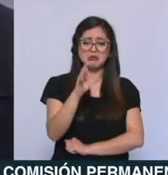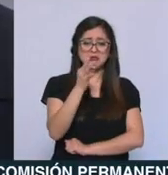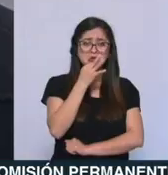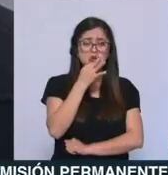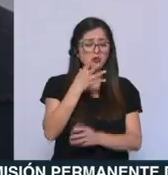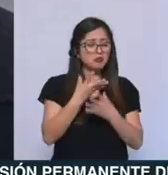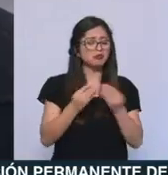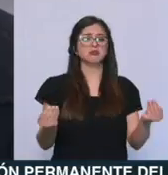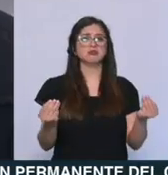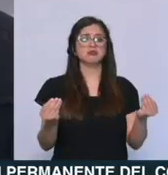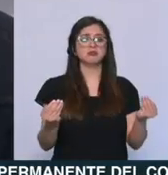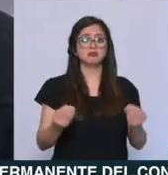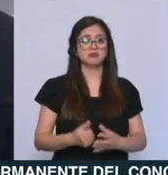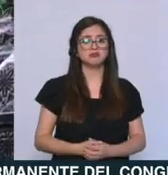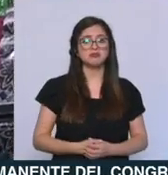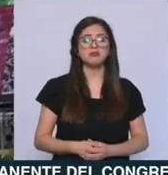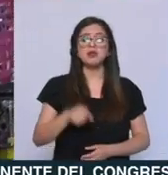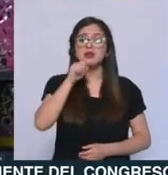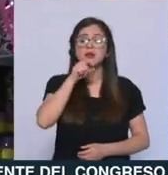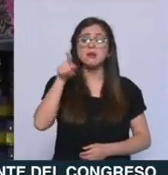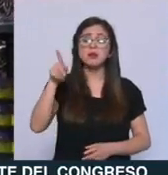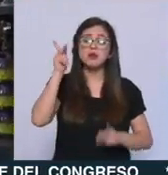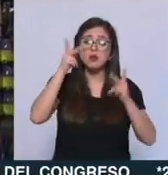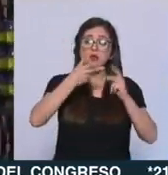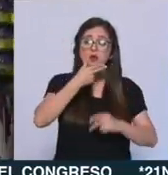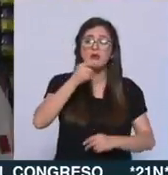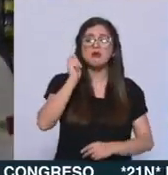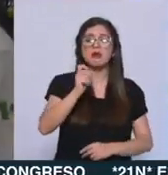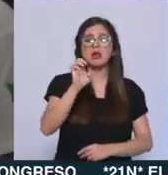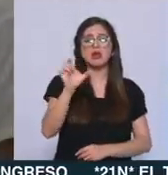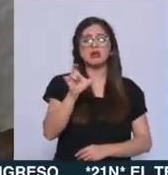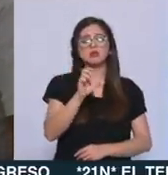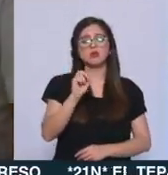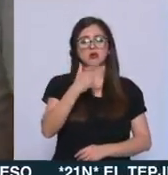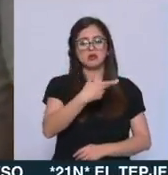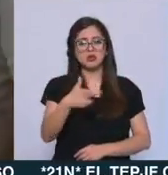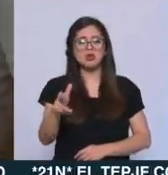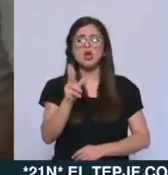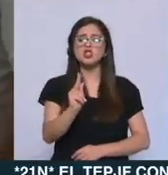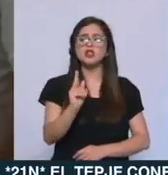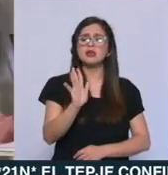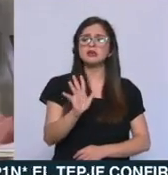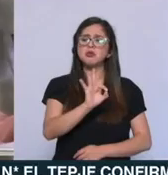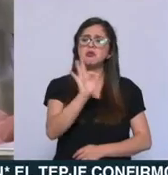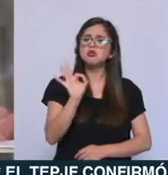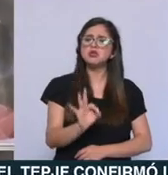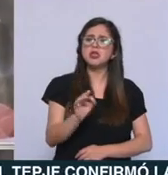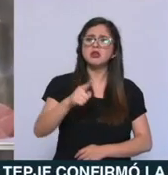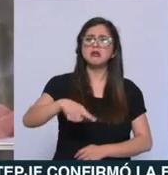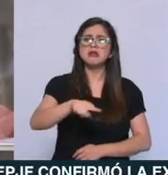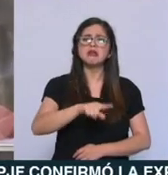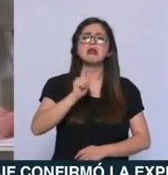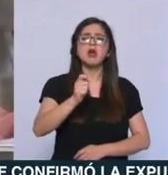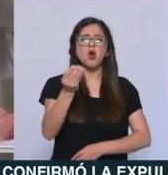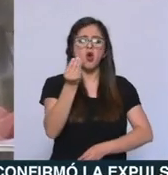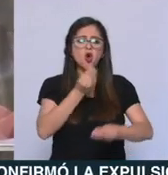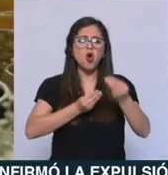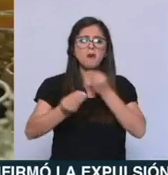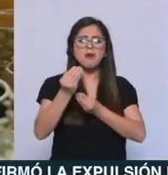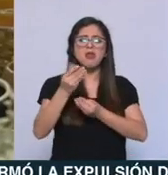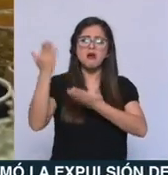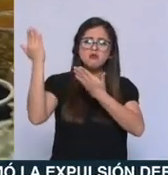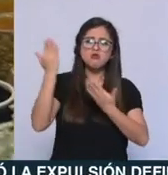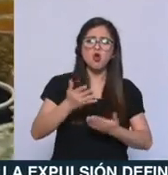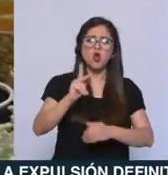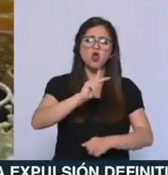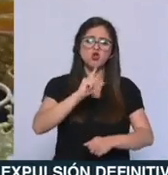también participa en la 19ª edición de Expo Restaurante, en la que más de 85% de las ofertas son alimentos provenientes de